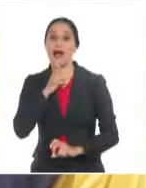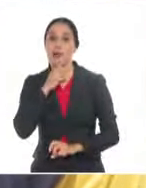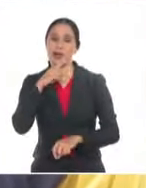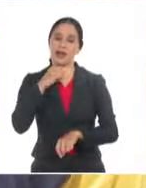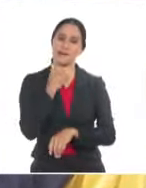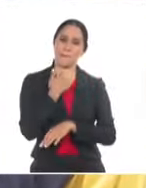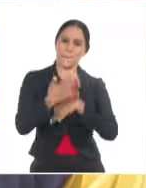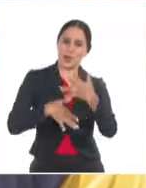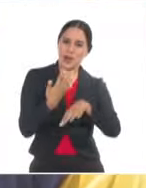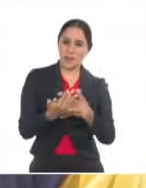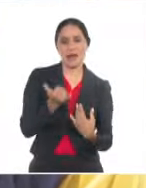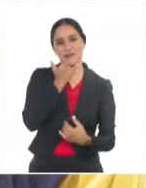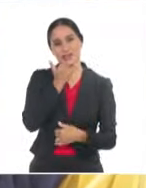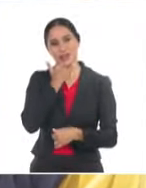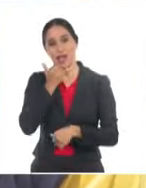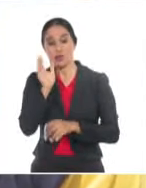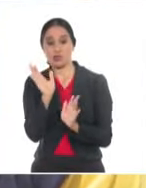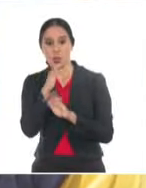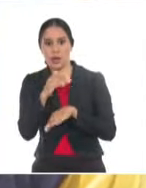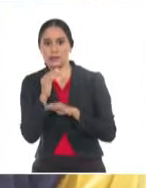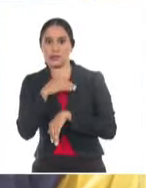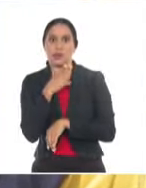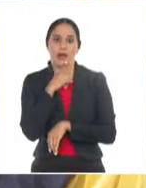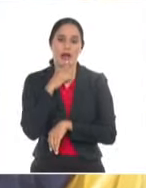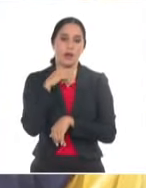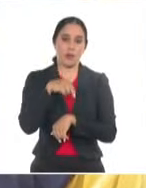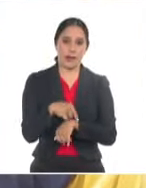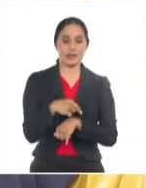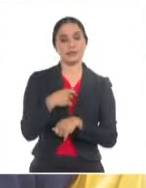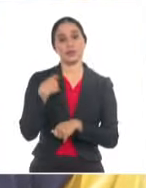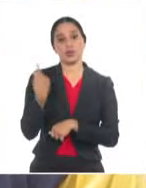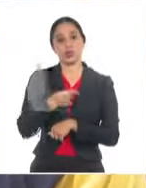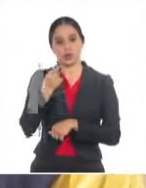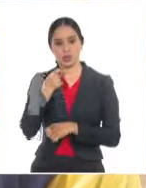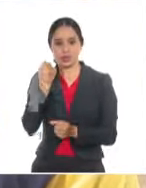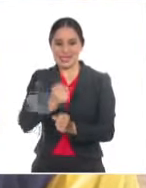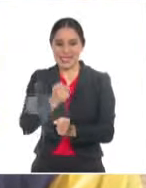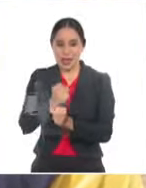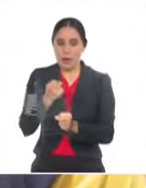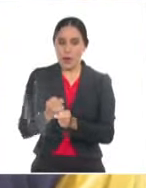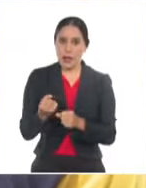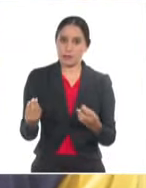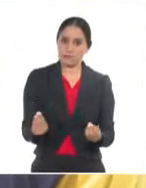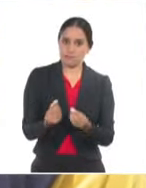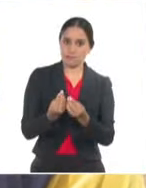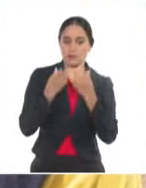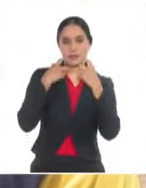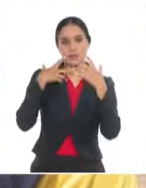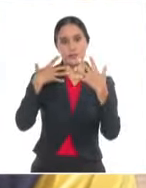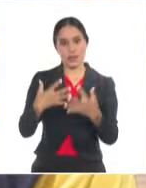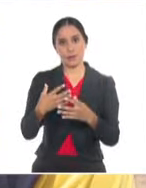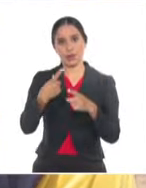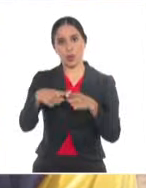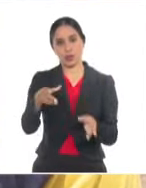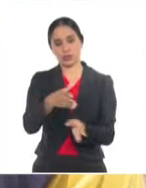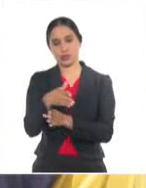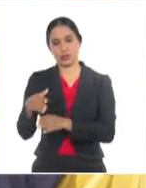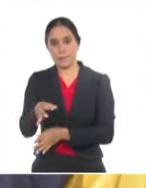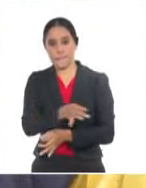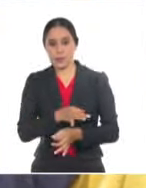afectada. Y también estamos haciendo trabajo en Paso Bonito también, una avería que hubo una conductora de